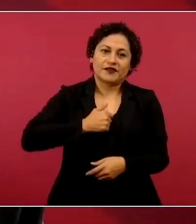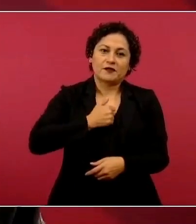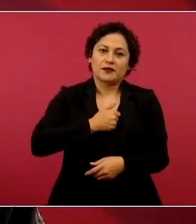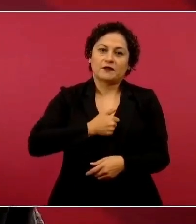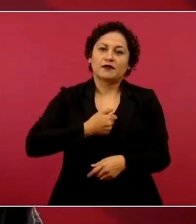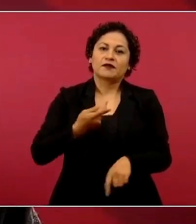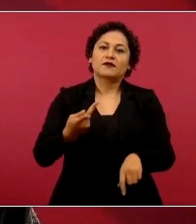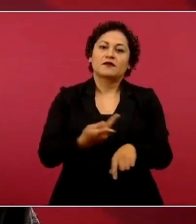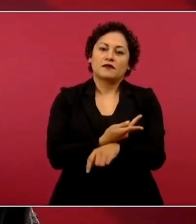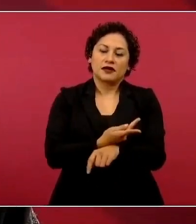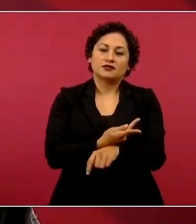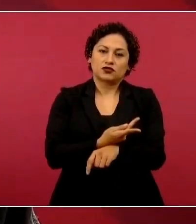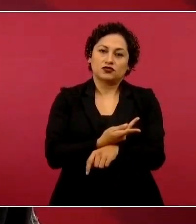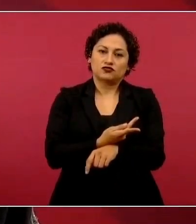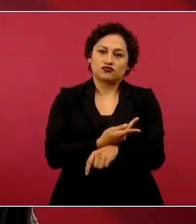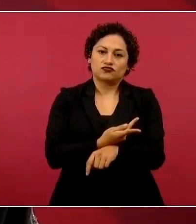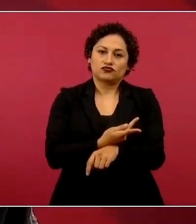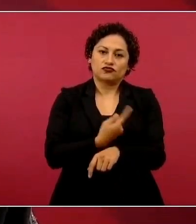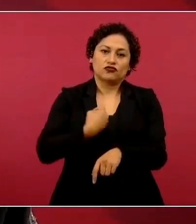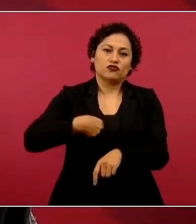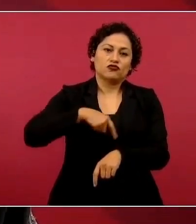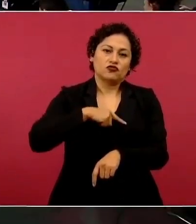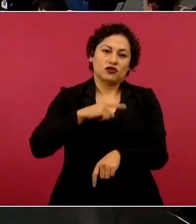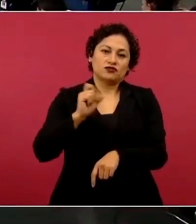al apóstol de nuestra democracia.